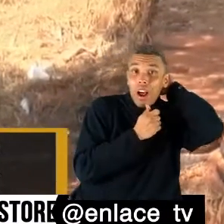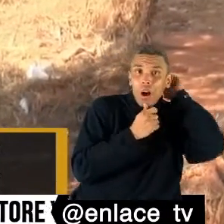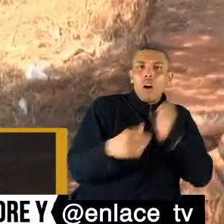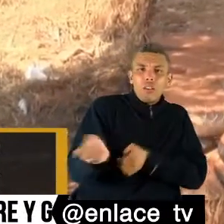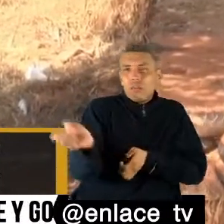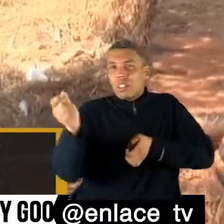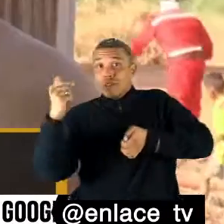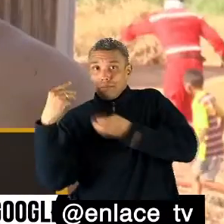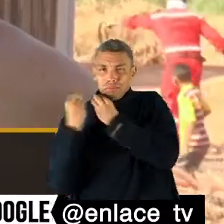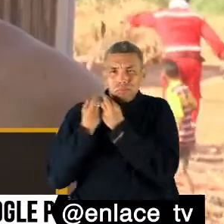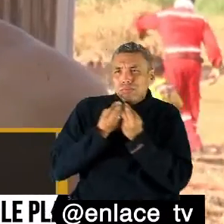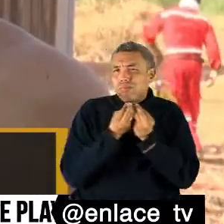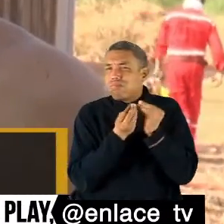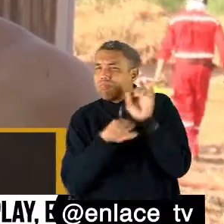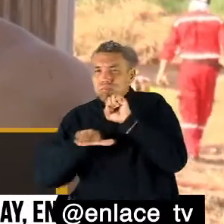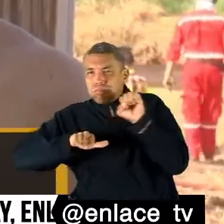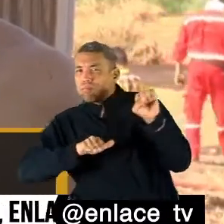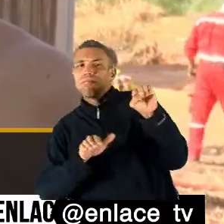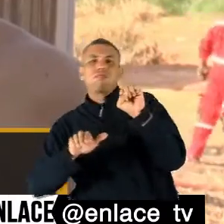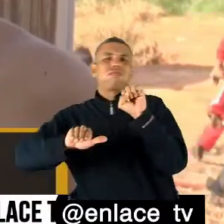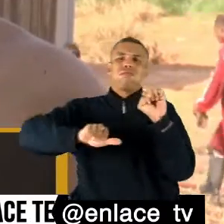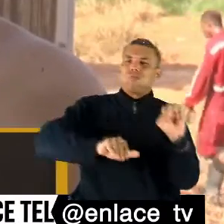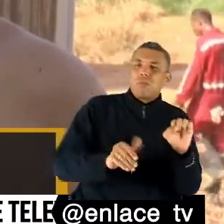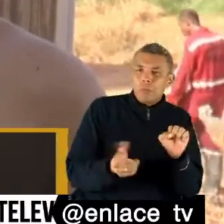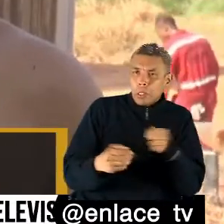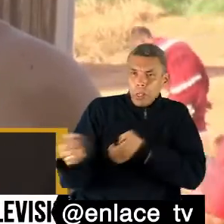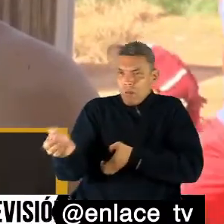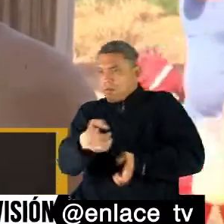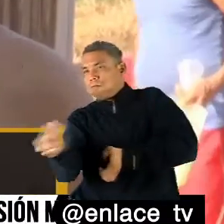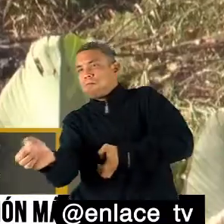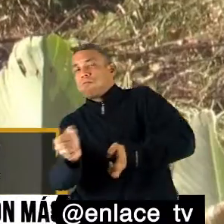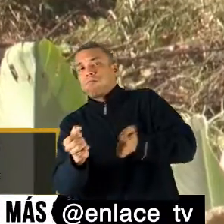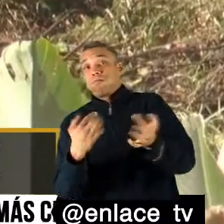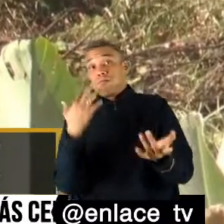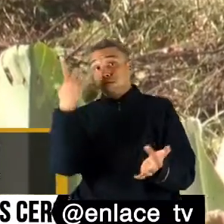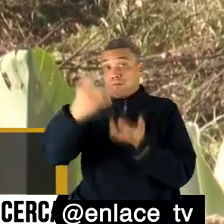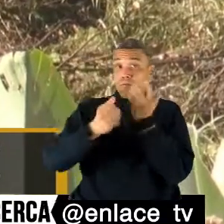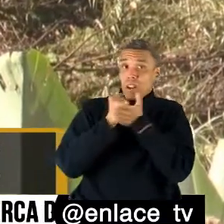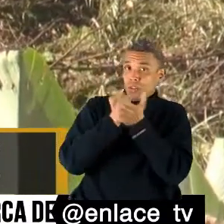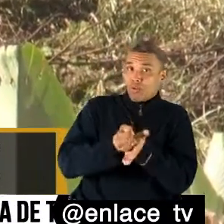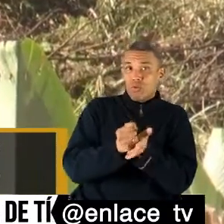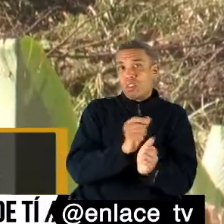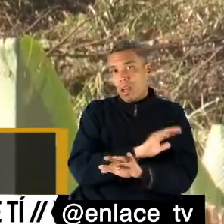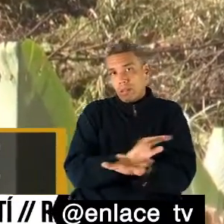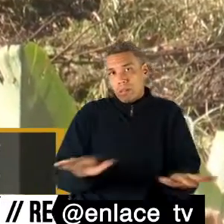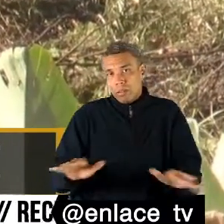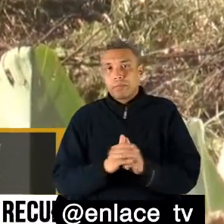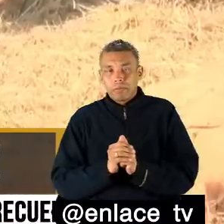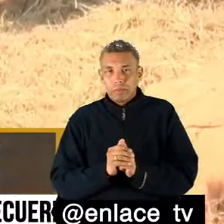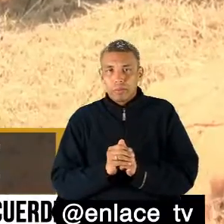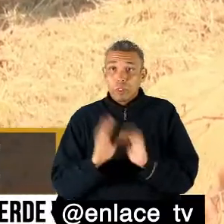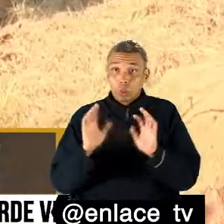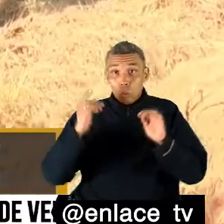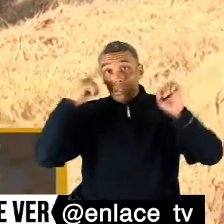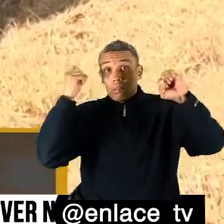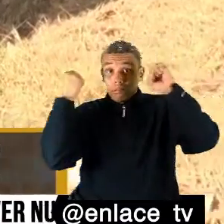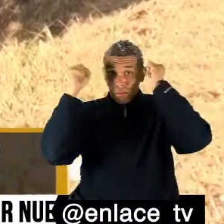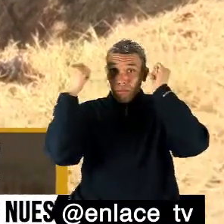comunidad. Sí, la pipeta de gas que están aquí en la casa y de todas las habitaciones. Prácticamente es preocupante los incendios que han